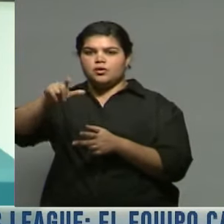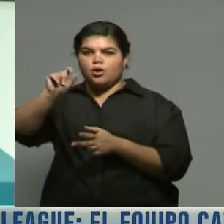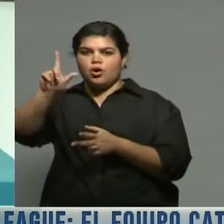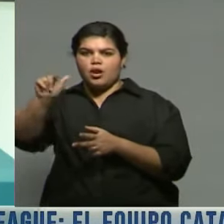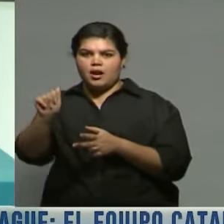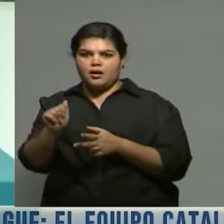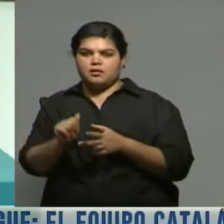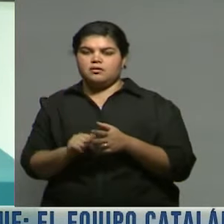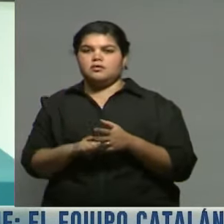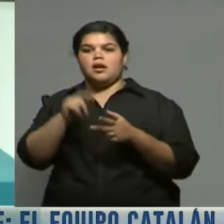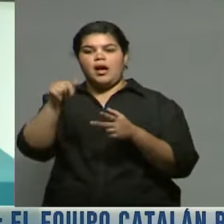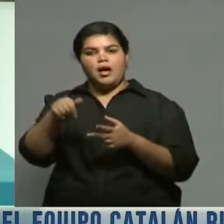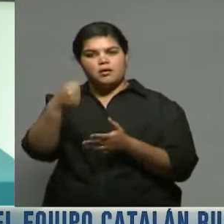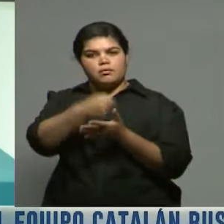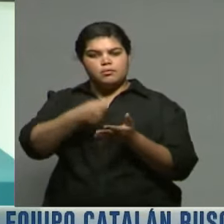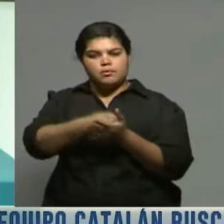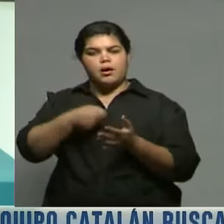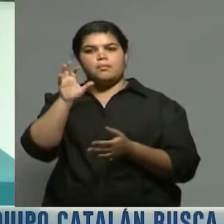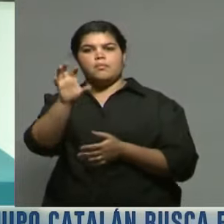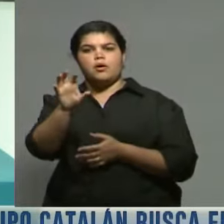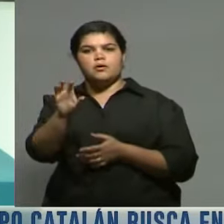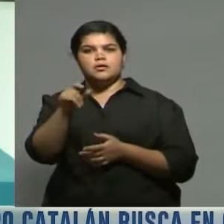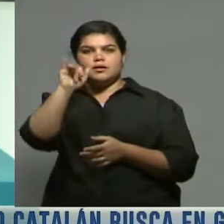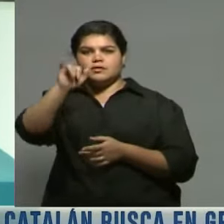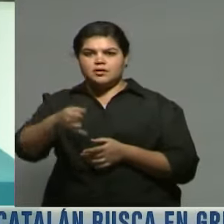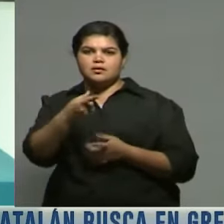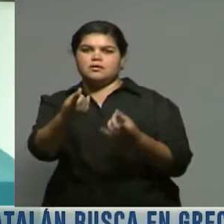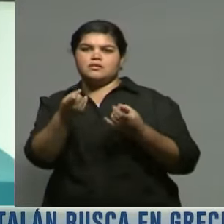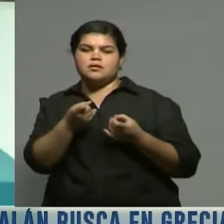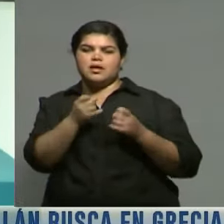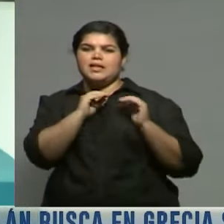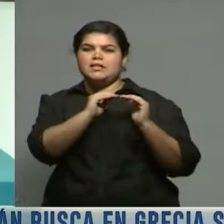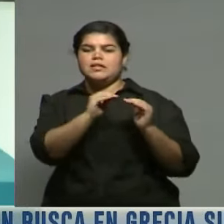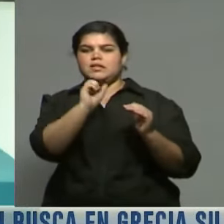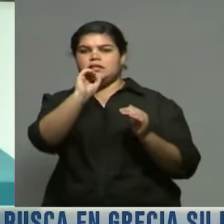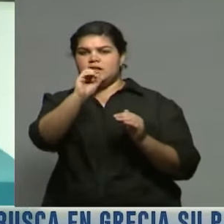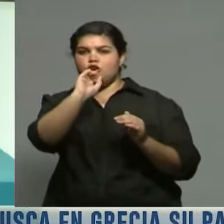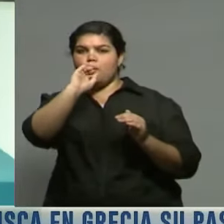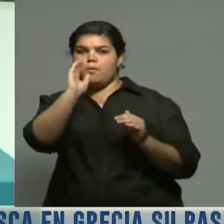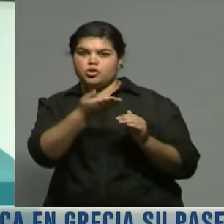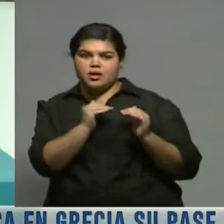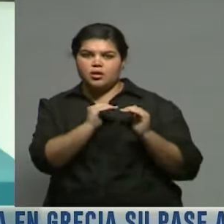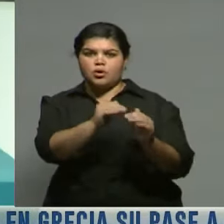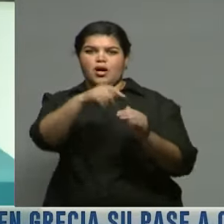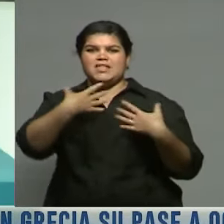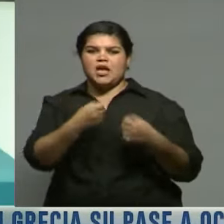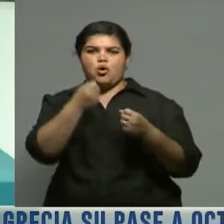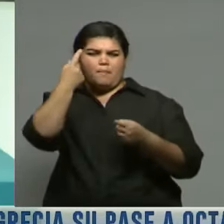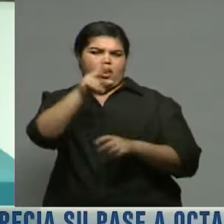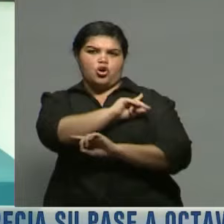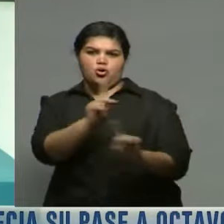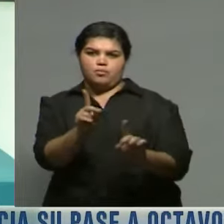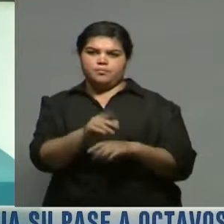ahí donde va a pelear la provincia de Mendoza, diciendo que tiene que seguirse manteniendo la tasa del 0% y que no es perjudicial para la salud.